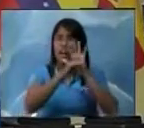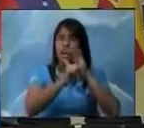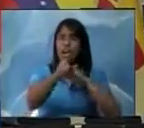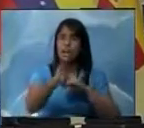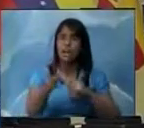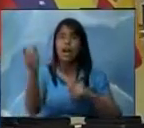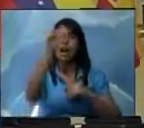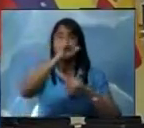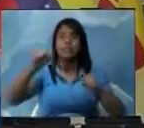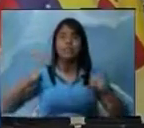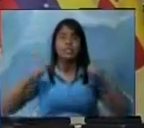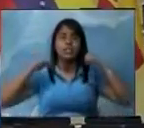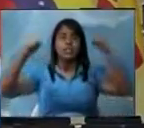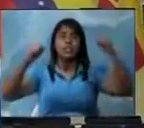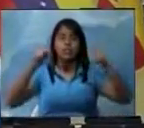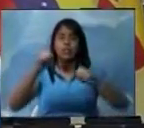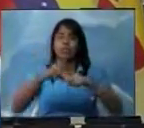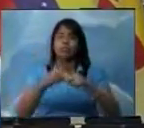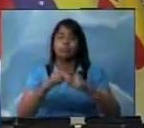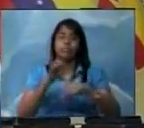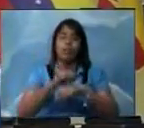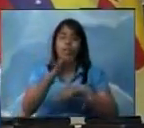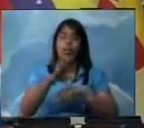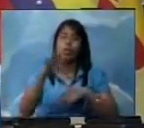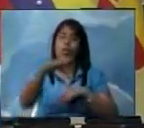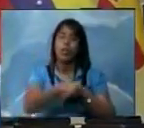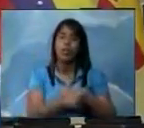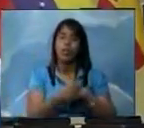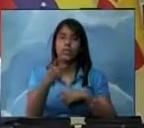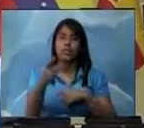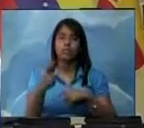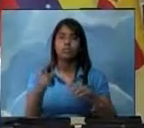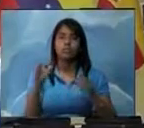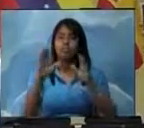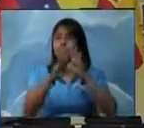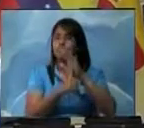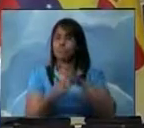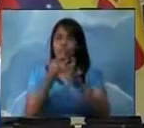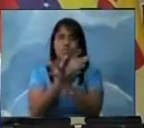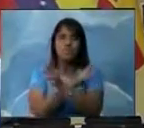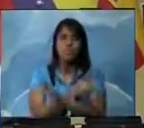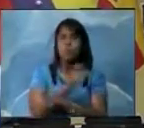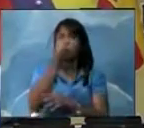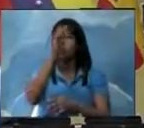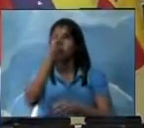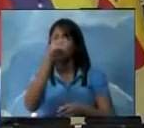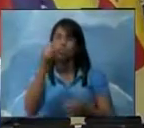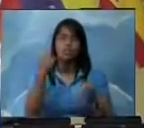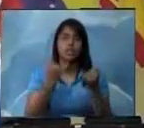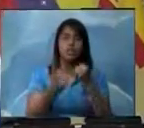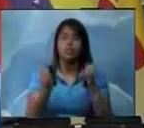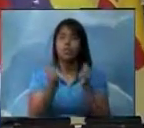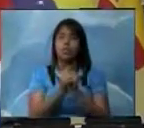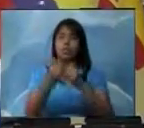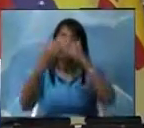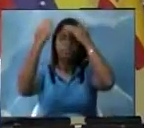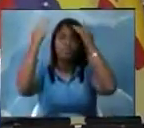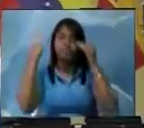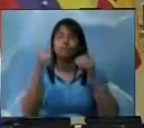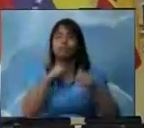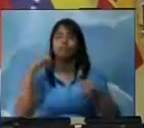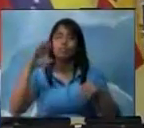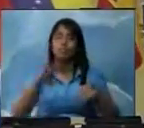a Sansón? Y se dejó agarrar, y caleteó con él, y terminó con las tablas en